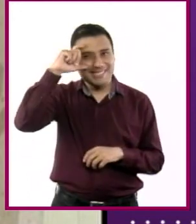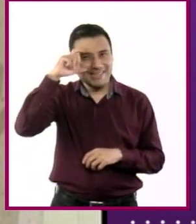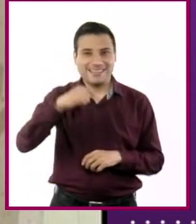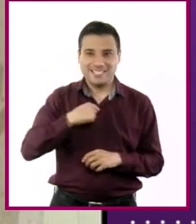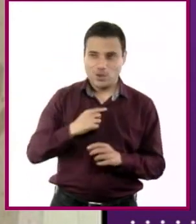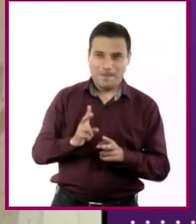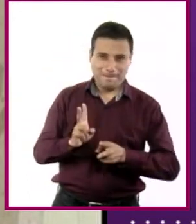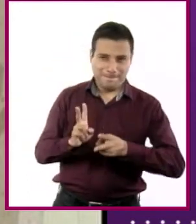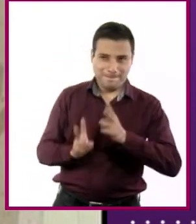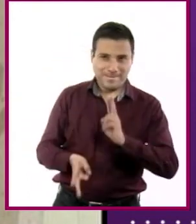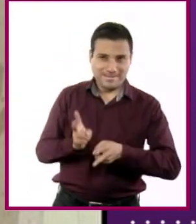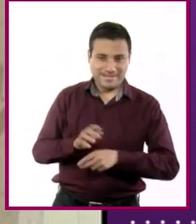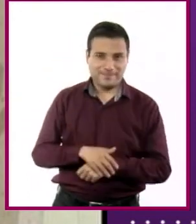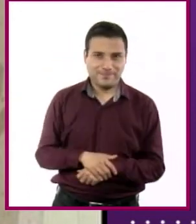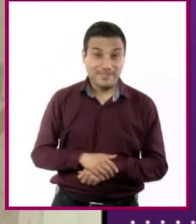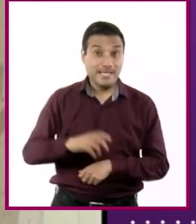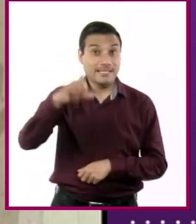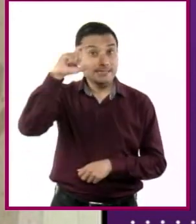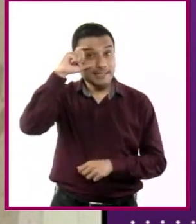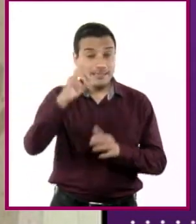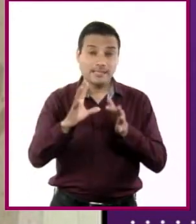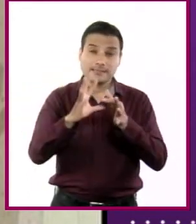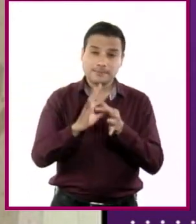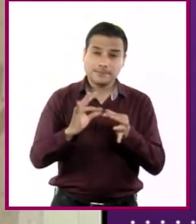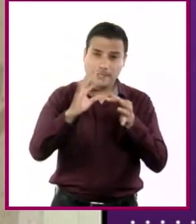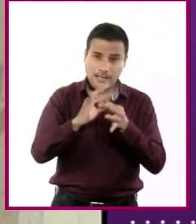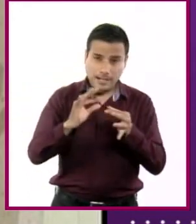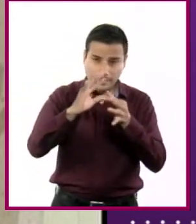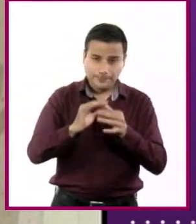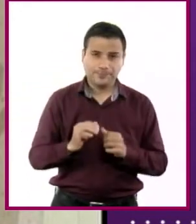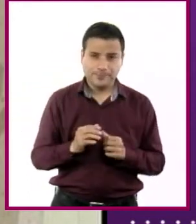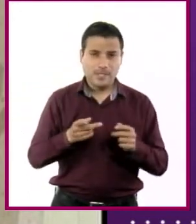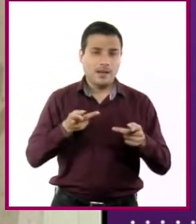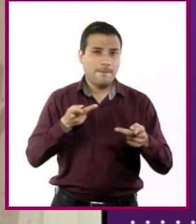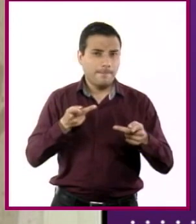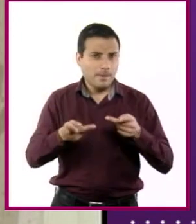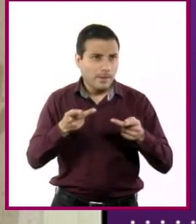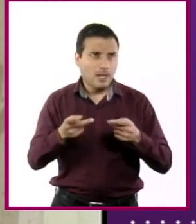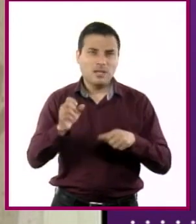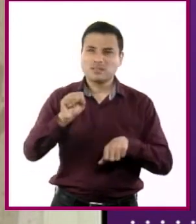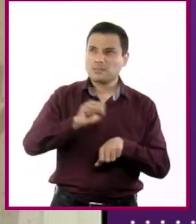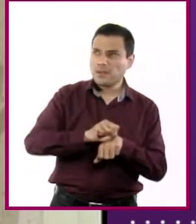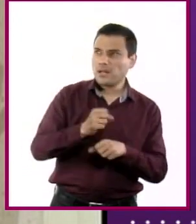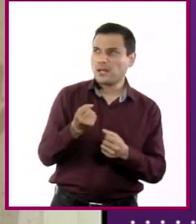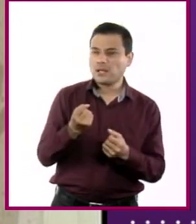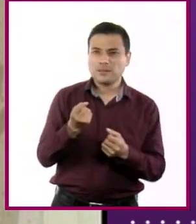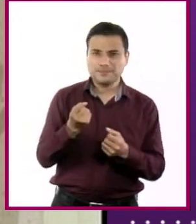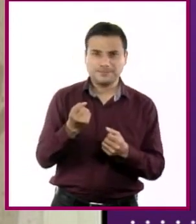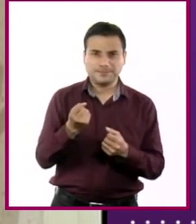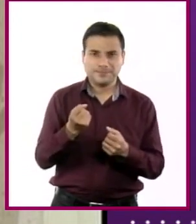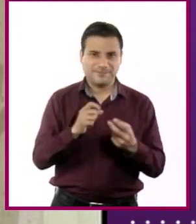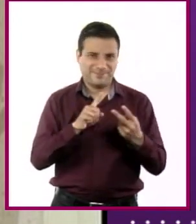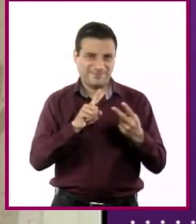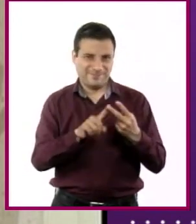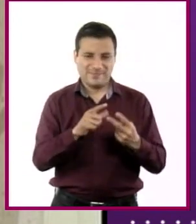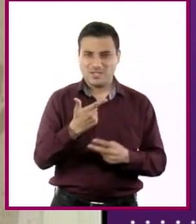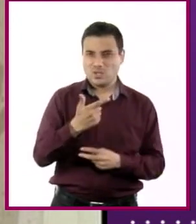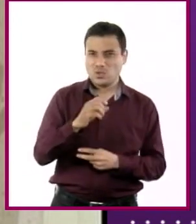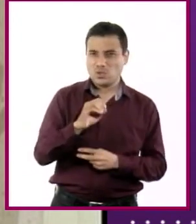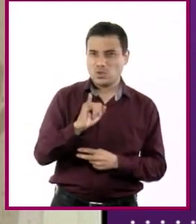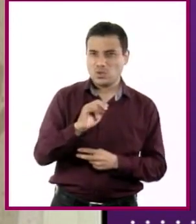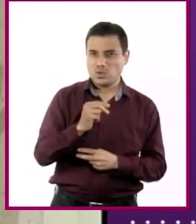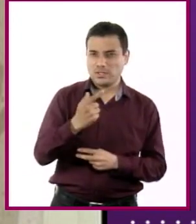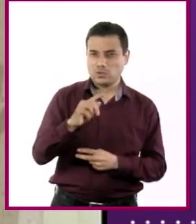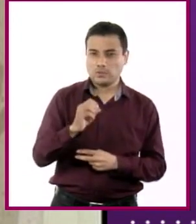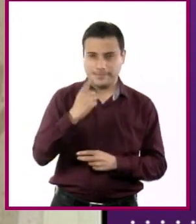conversamos. Y mientras Sandy habla de lo que ya habían planeado hacer durante la semana, usando be going to, we are